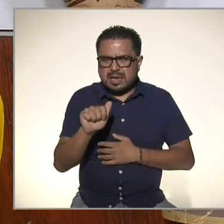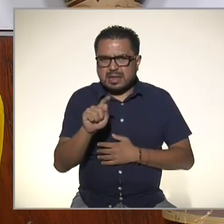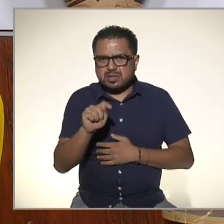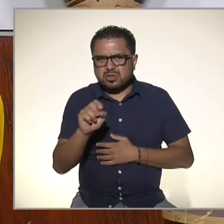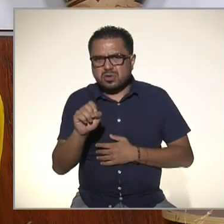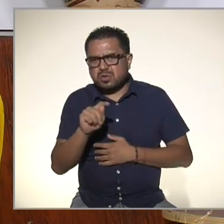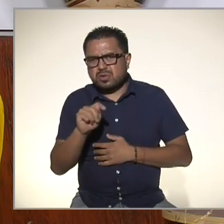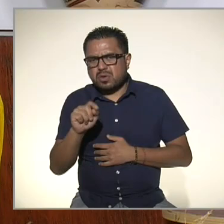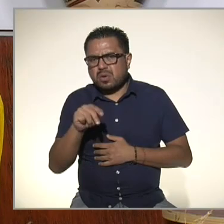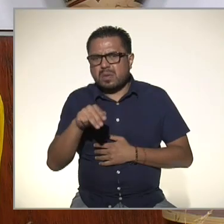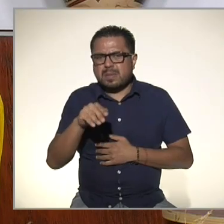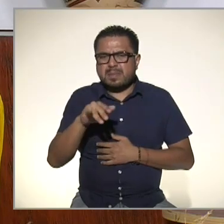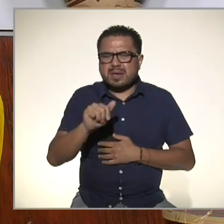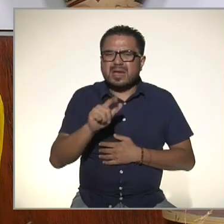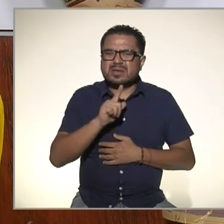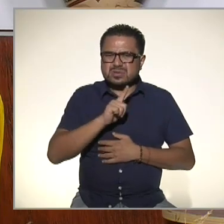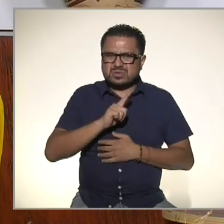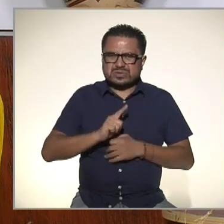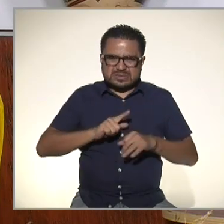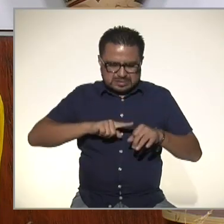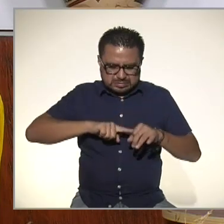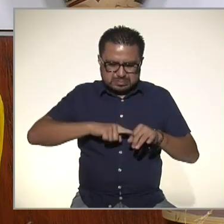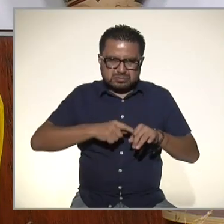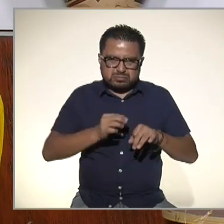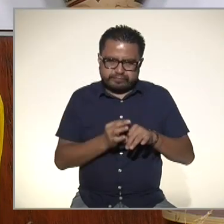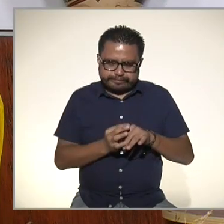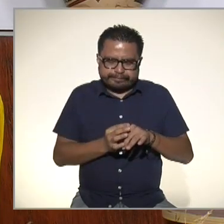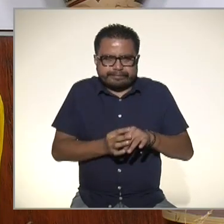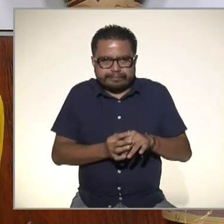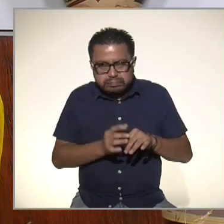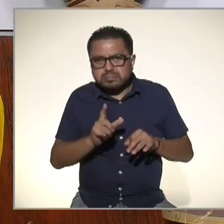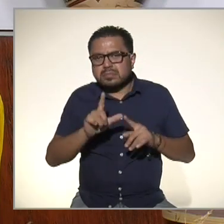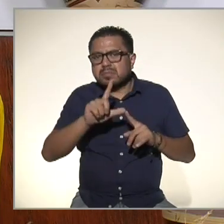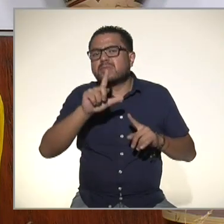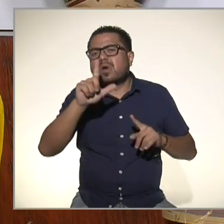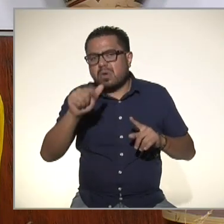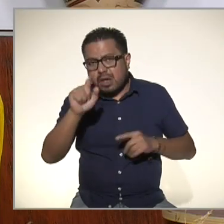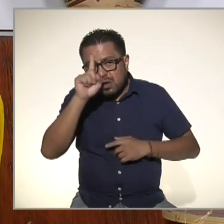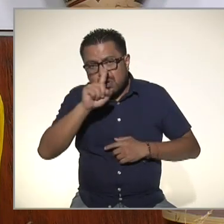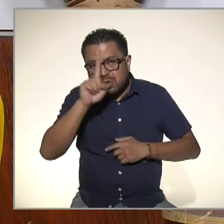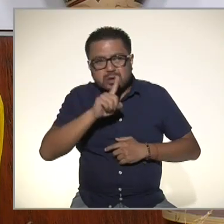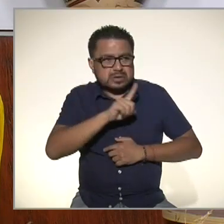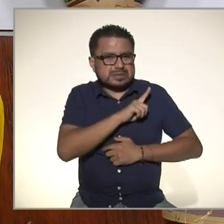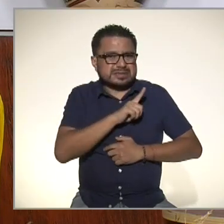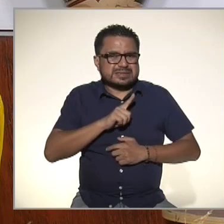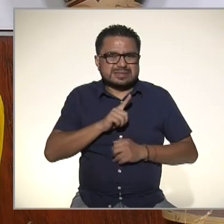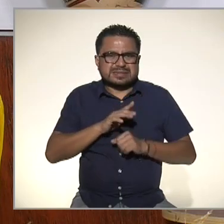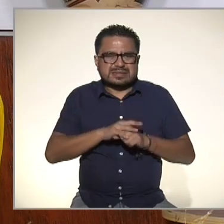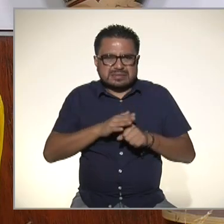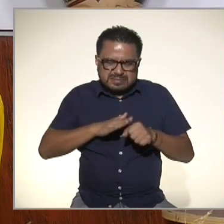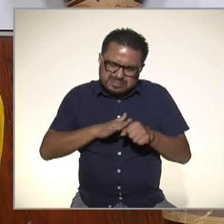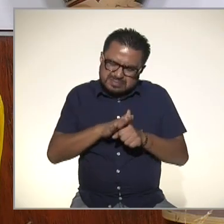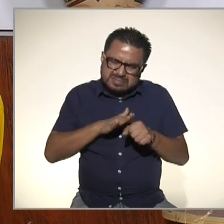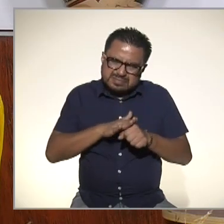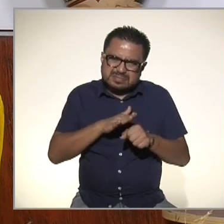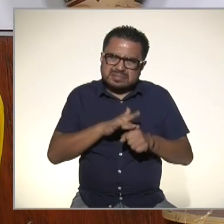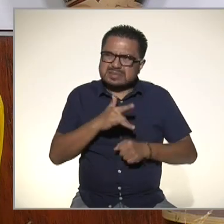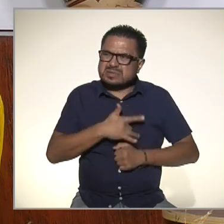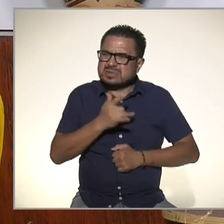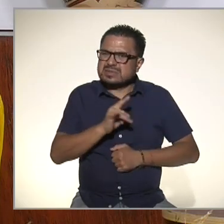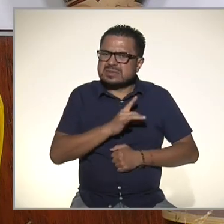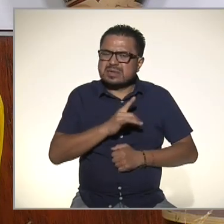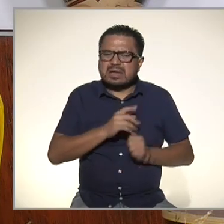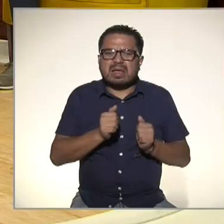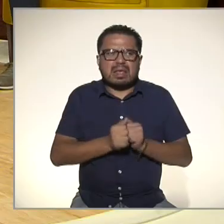abrir un poquito el agujero por donde sale la orina. Y luego le sugirieron que le tienen que hacer un raspado prostático, pero tiene mucho miedo de quedar